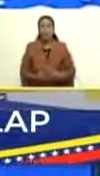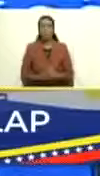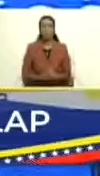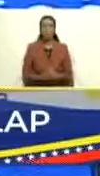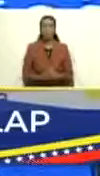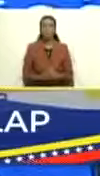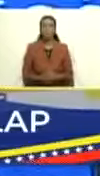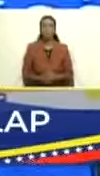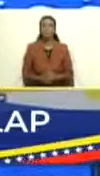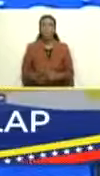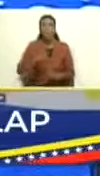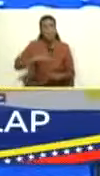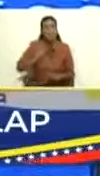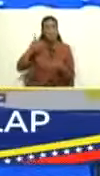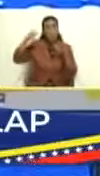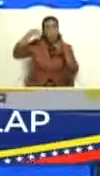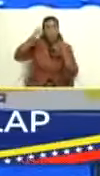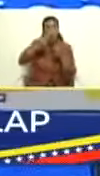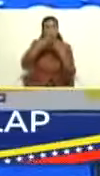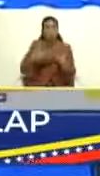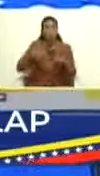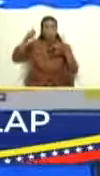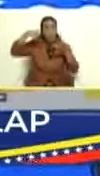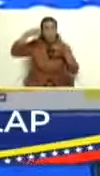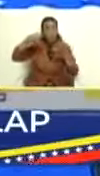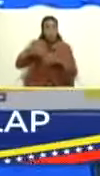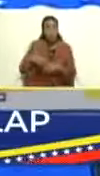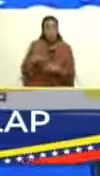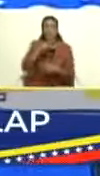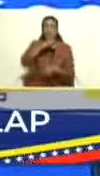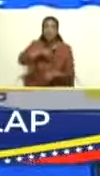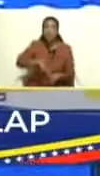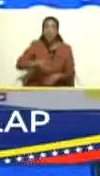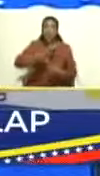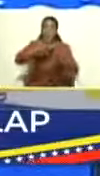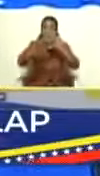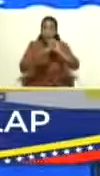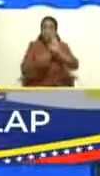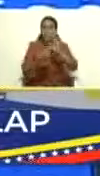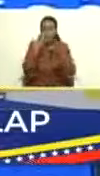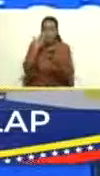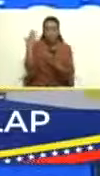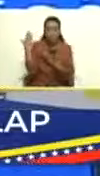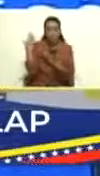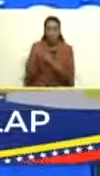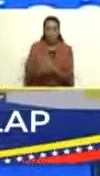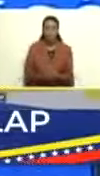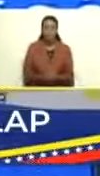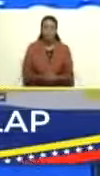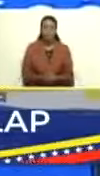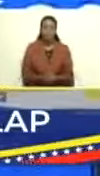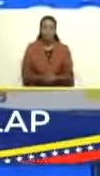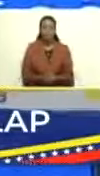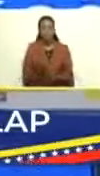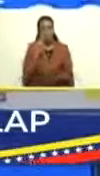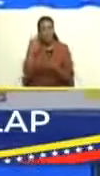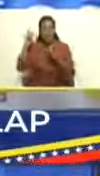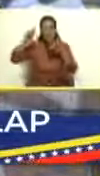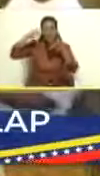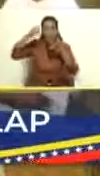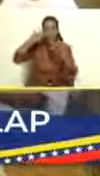Quiero poner un video, me dicen que está bueno, de la historia de los CLAT. ¿Vamos a escucharlo? ¡Adelante,